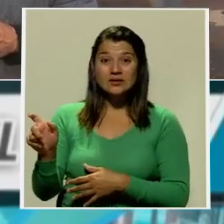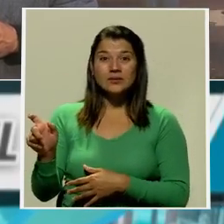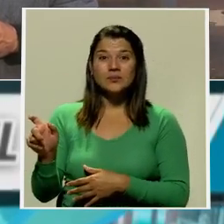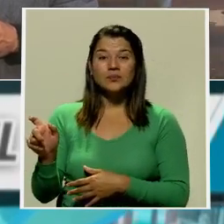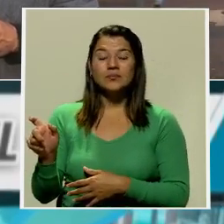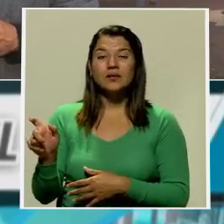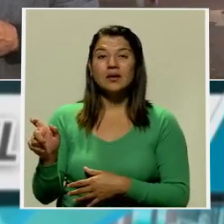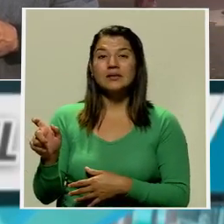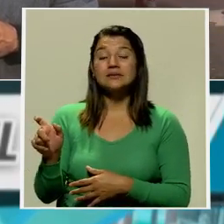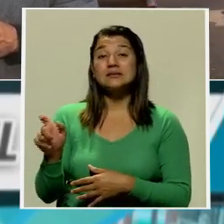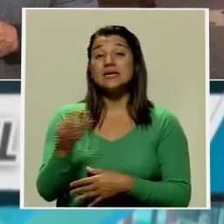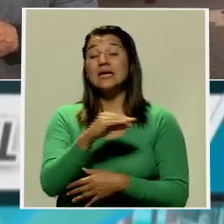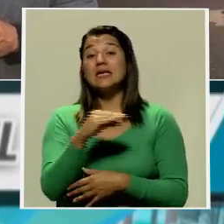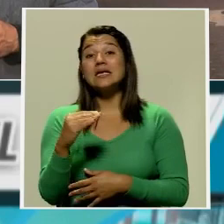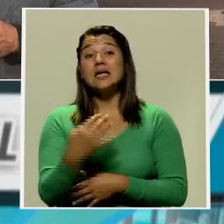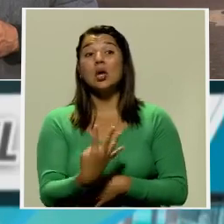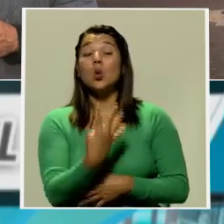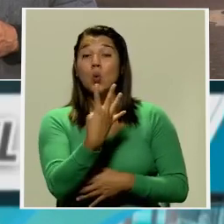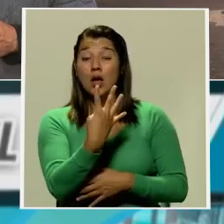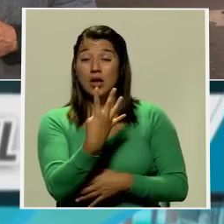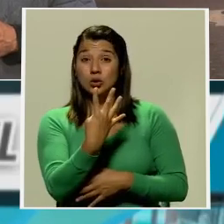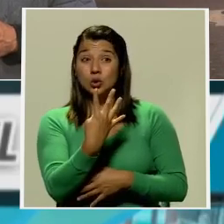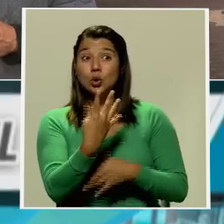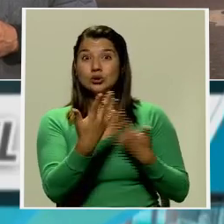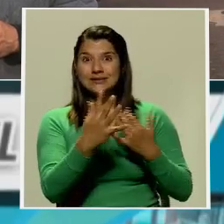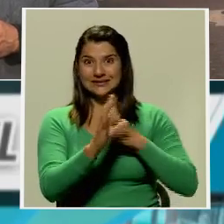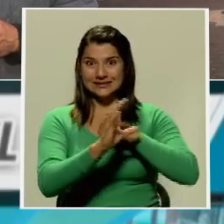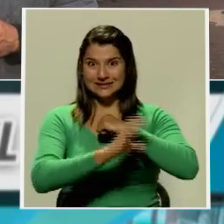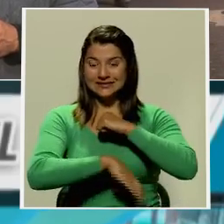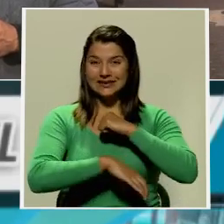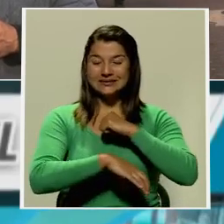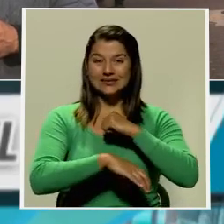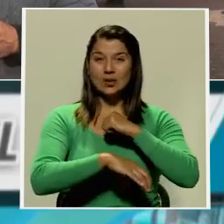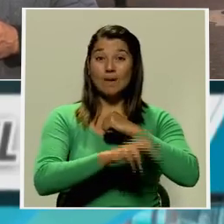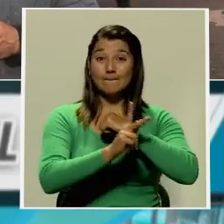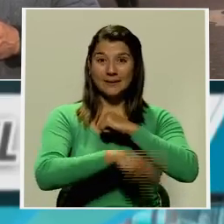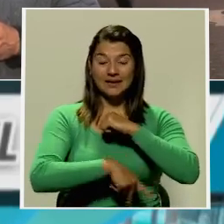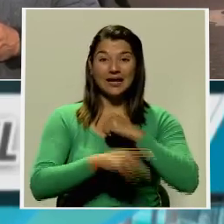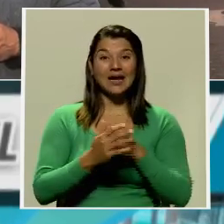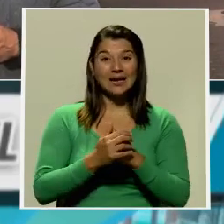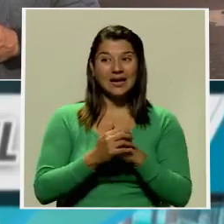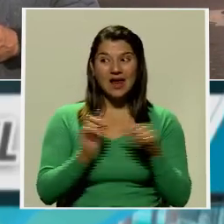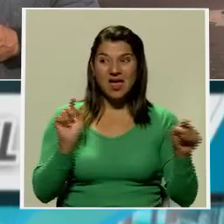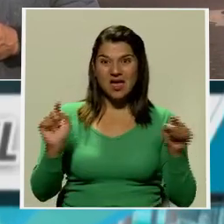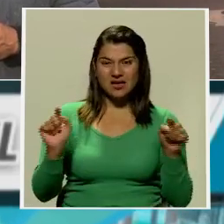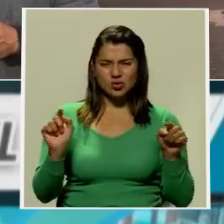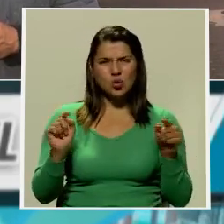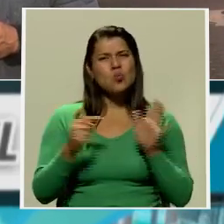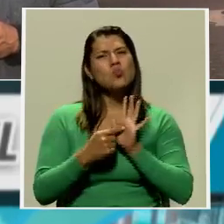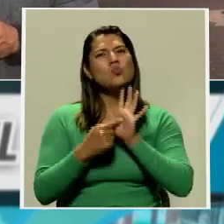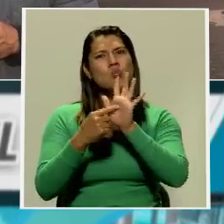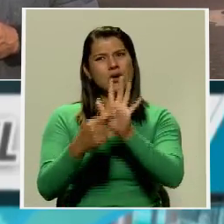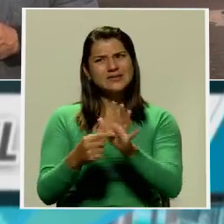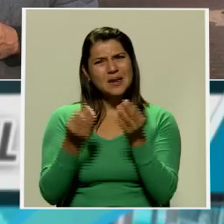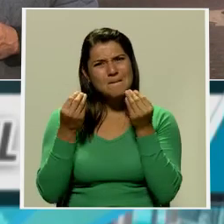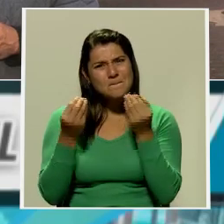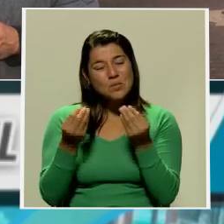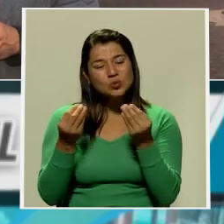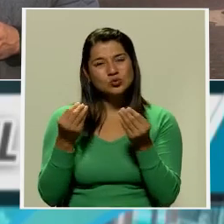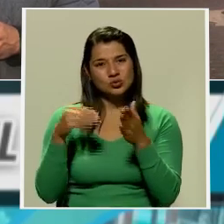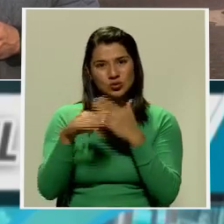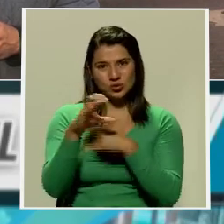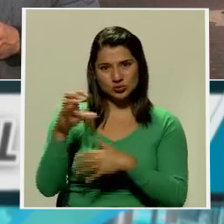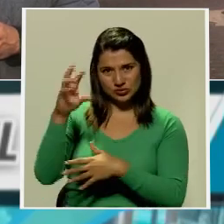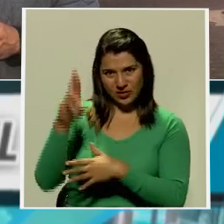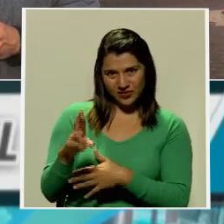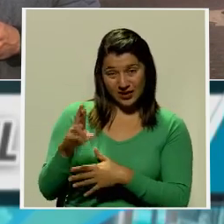procesamientos y 4 condenas penales muestran ese nivel. En muy poco tiempo